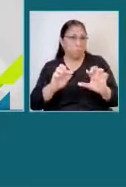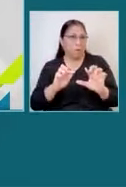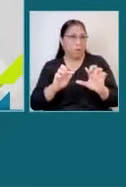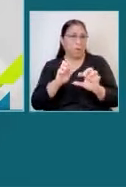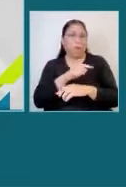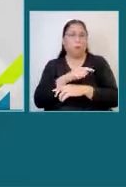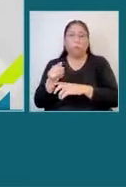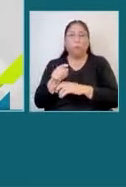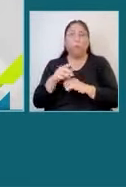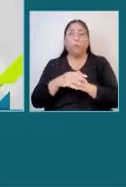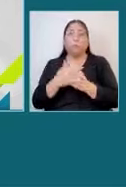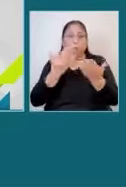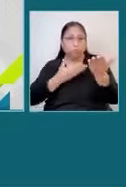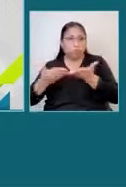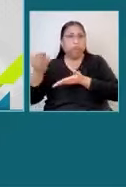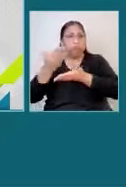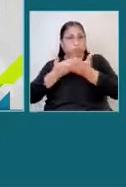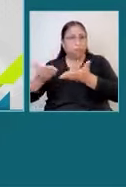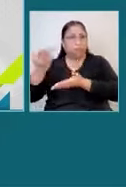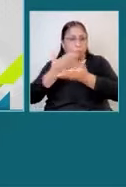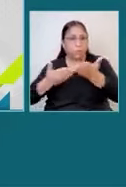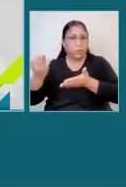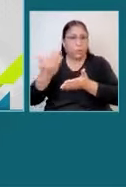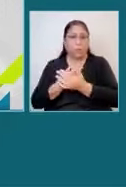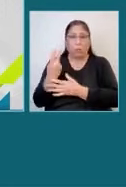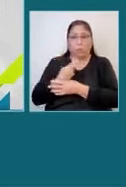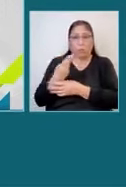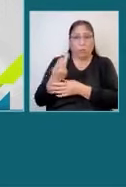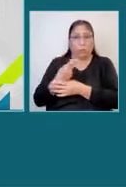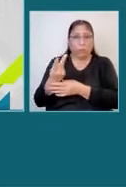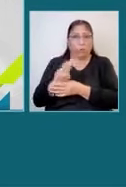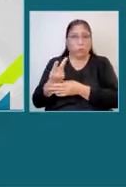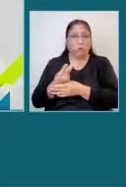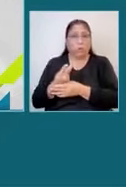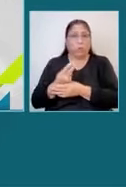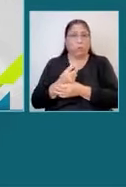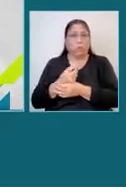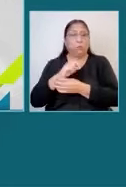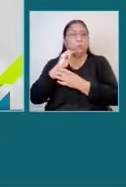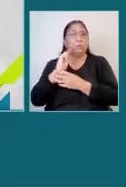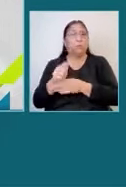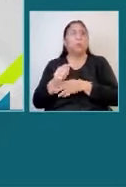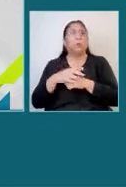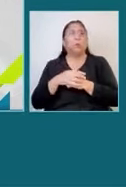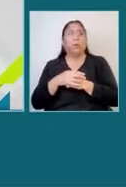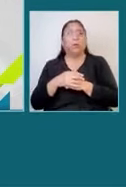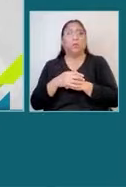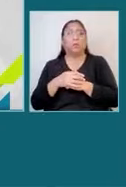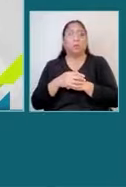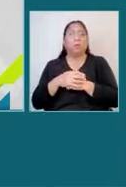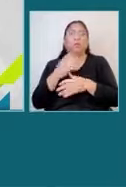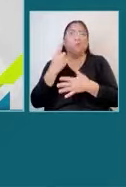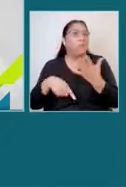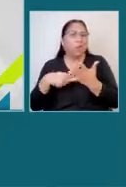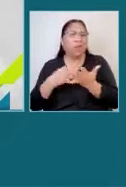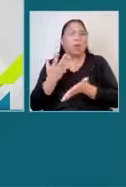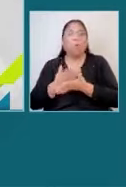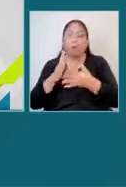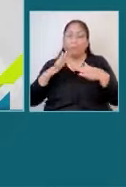de intercambio entre pares que es fundamental para